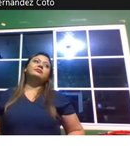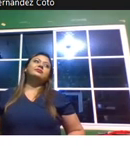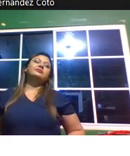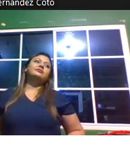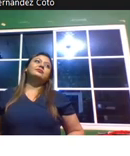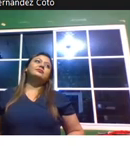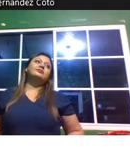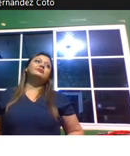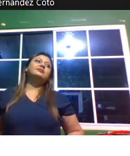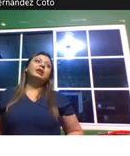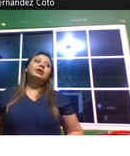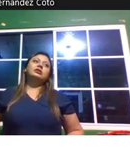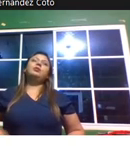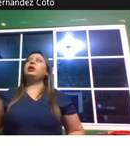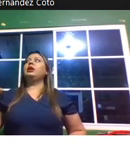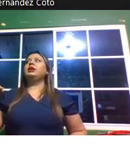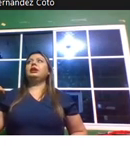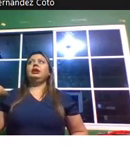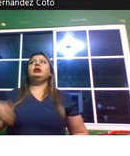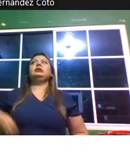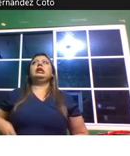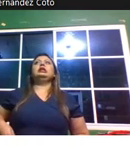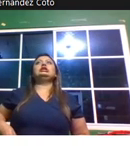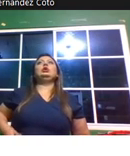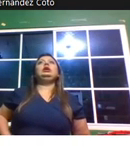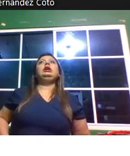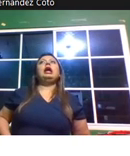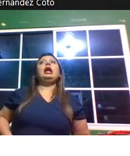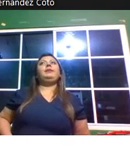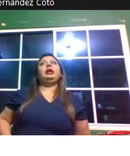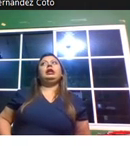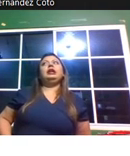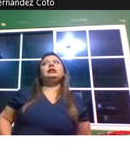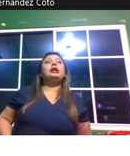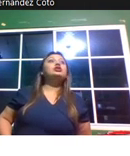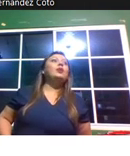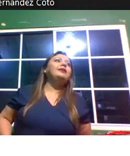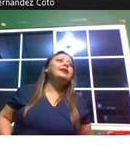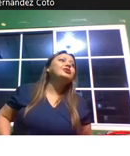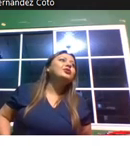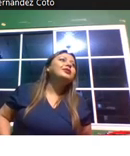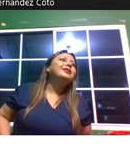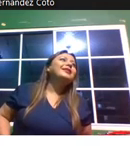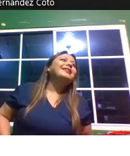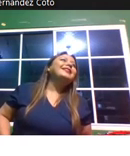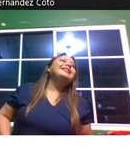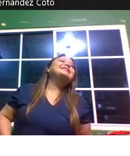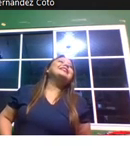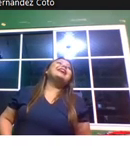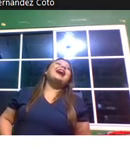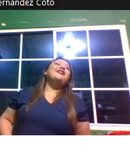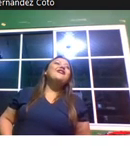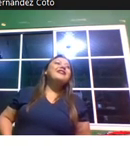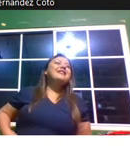nivel macro, tenemos que ver cuánto ingresó, cuánto es el costo y cuál es la rentabilidad. Si lo vemos por proceso, habría que ver cuánto